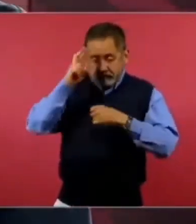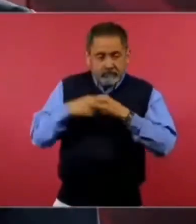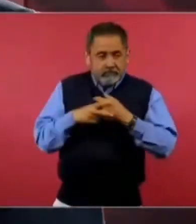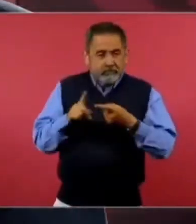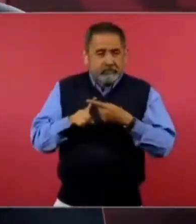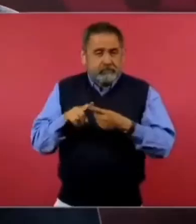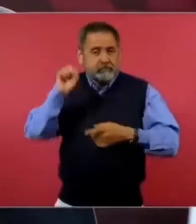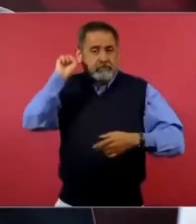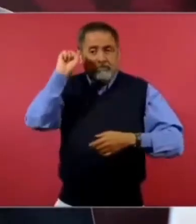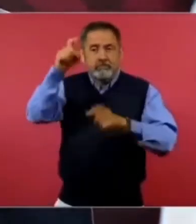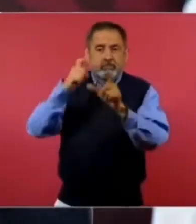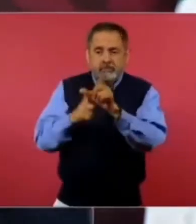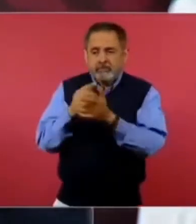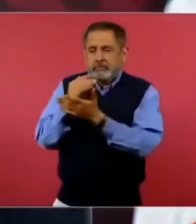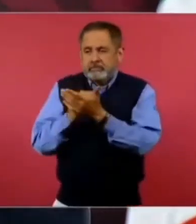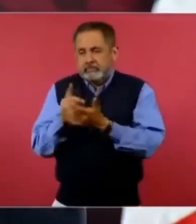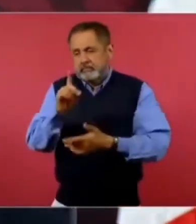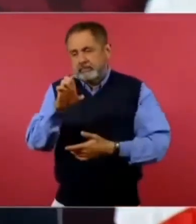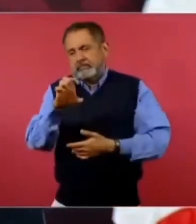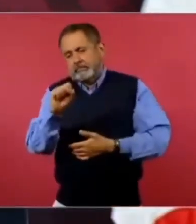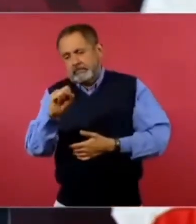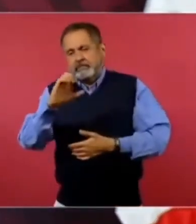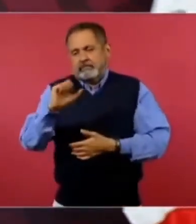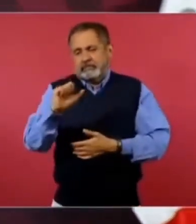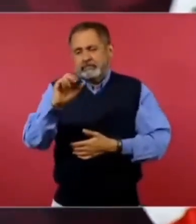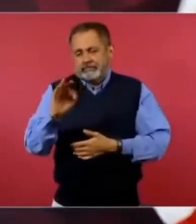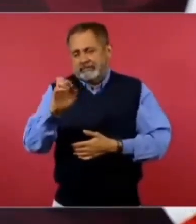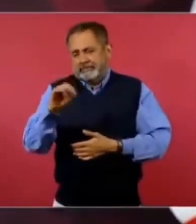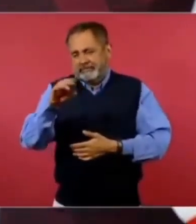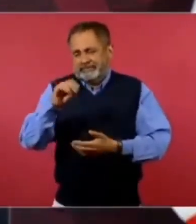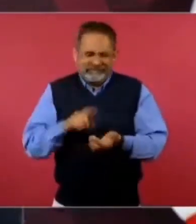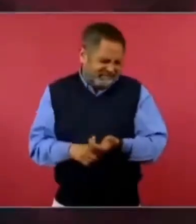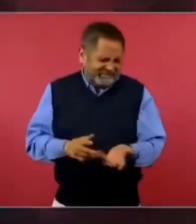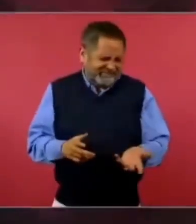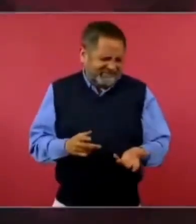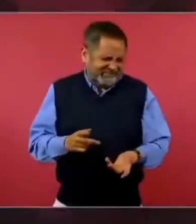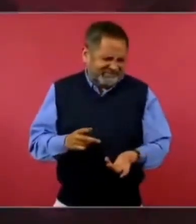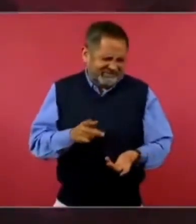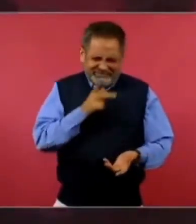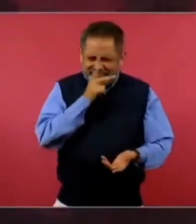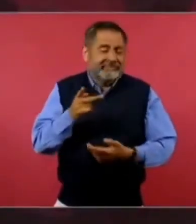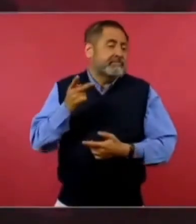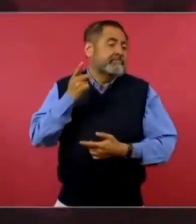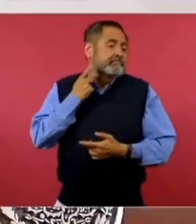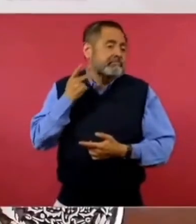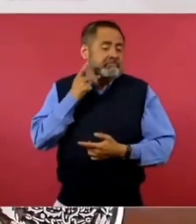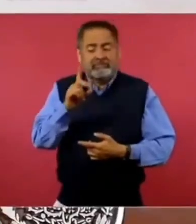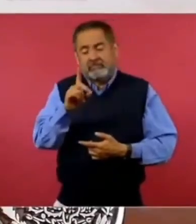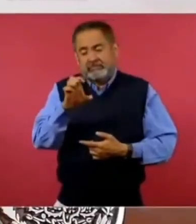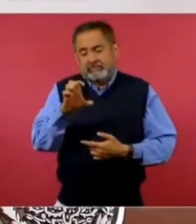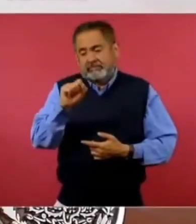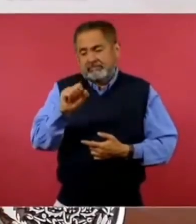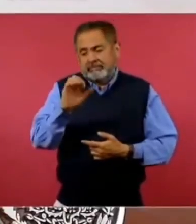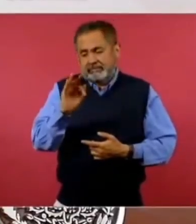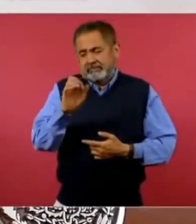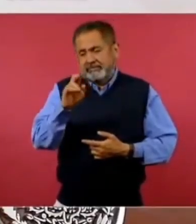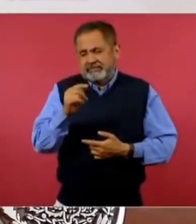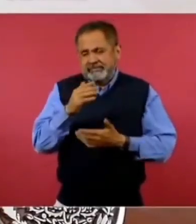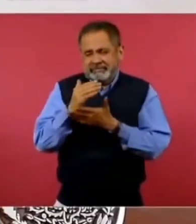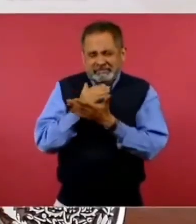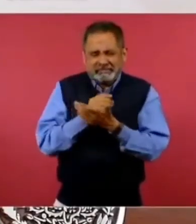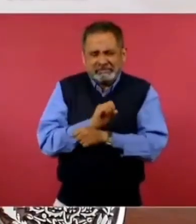socialismo descafeinado o políticas descafeinadas, ¿no? No, que descafeinado ni que